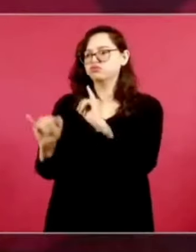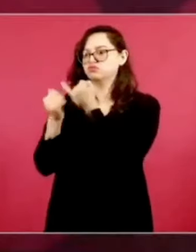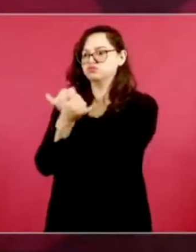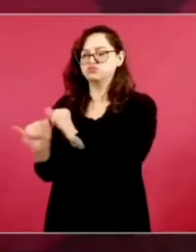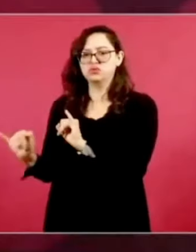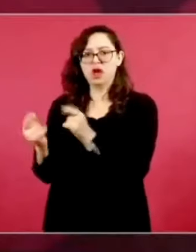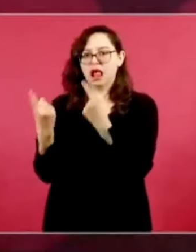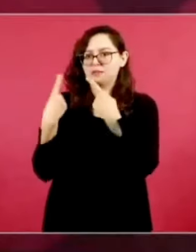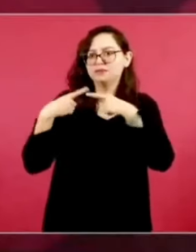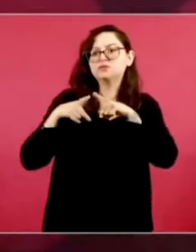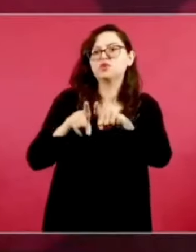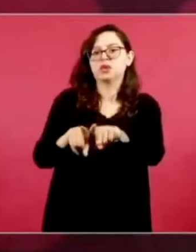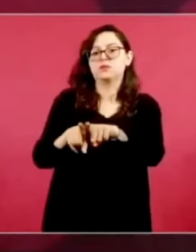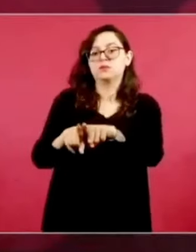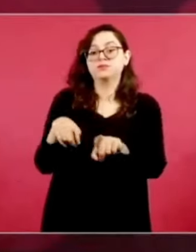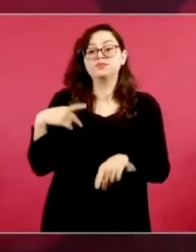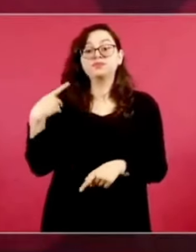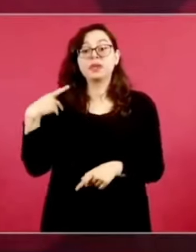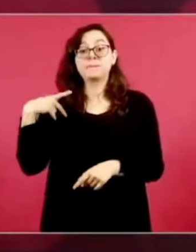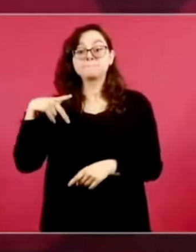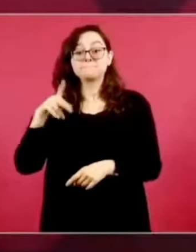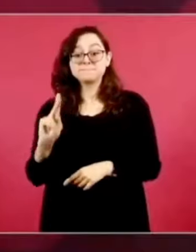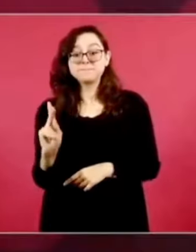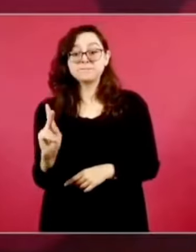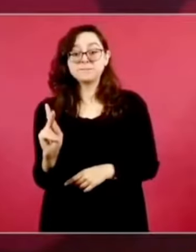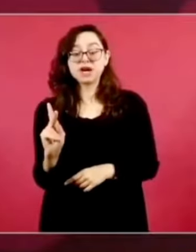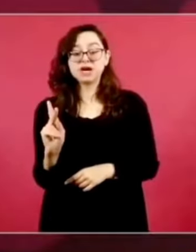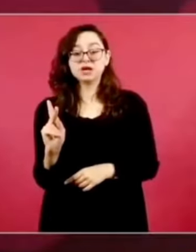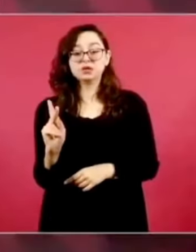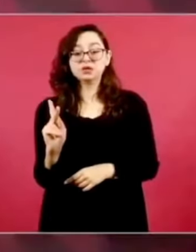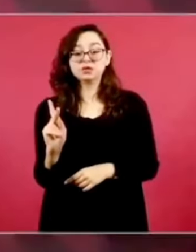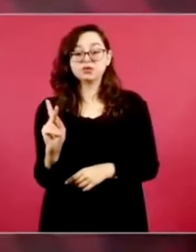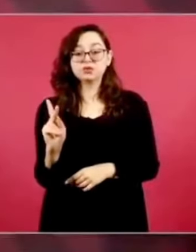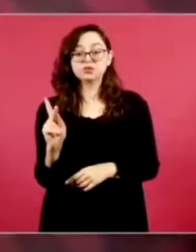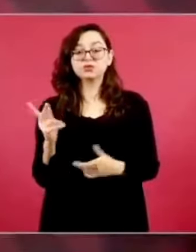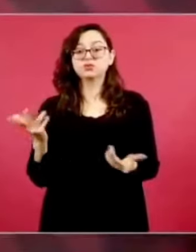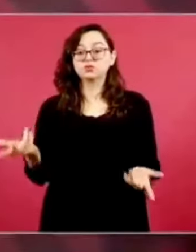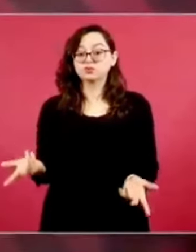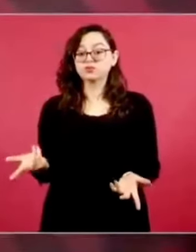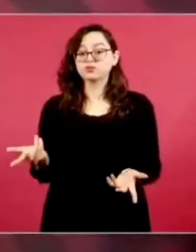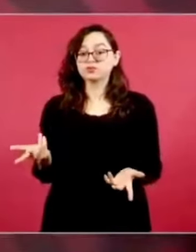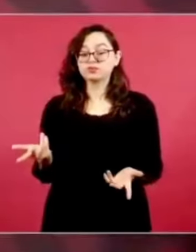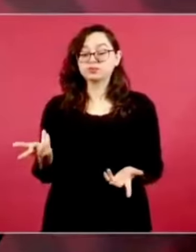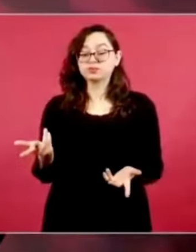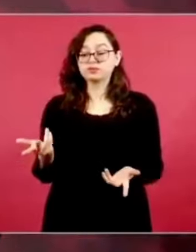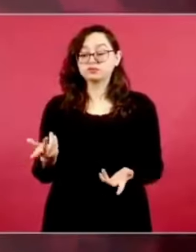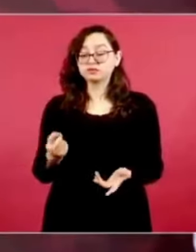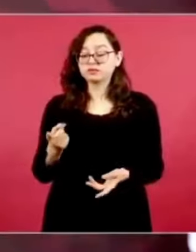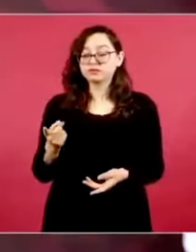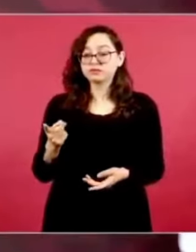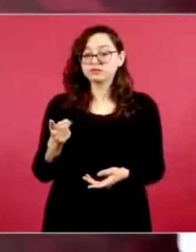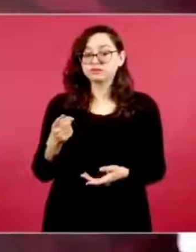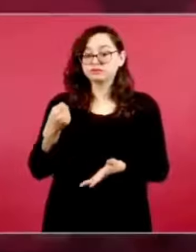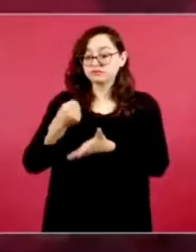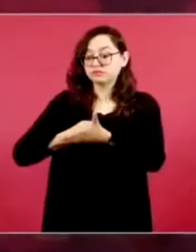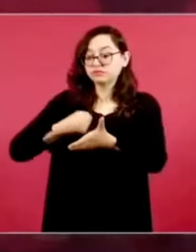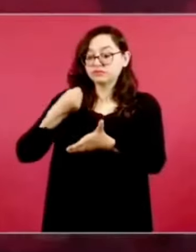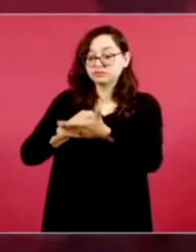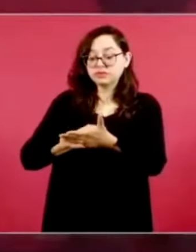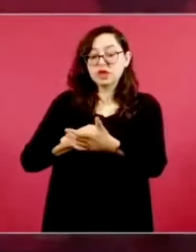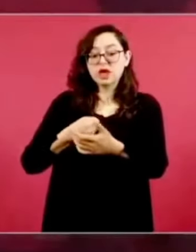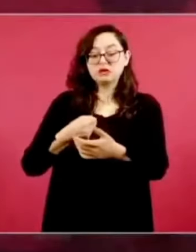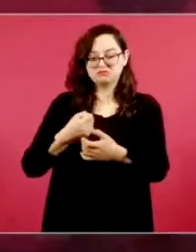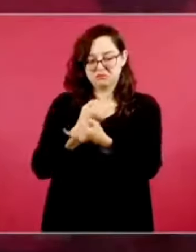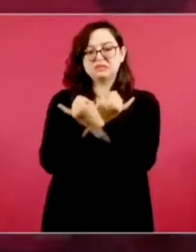Pero que en todos los pueblos, además de luchar por la independencia, se luche por la